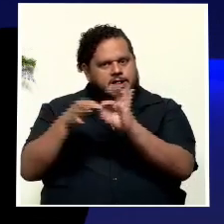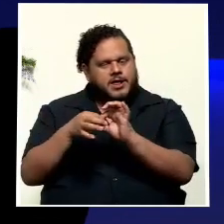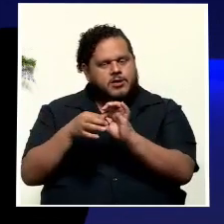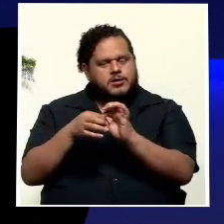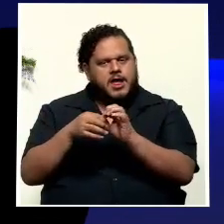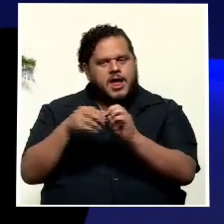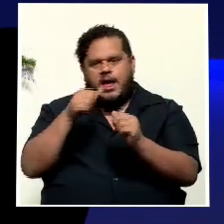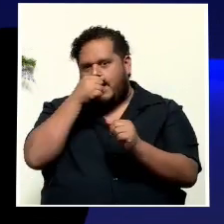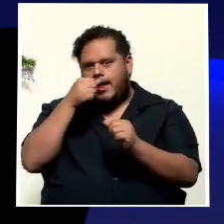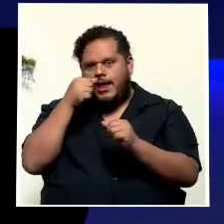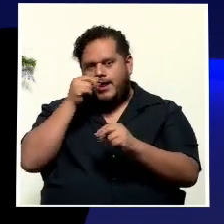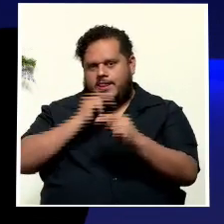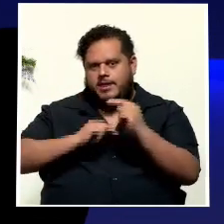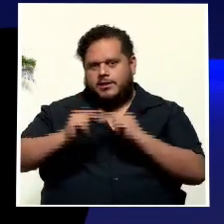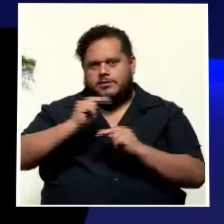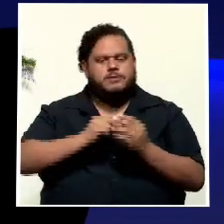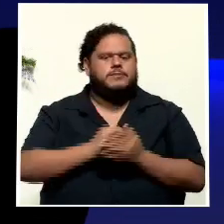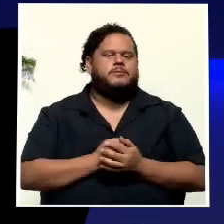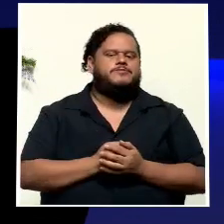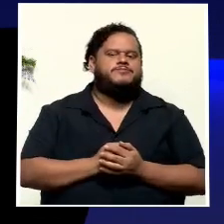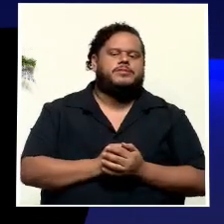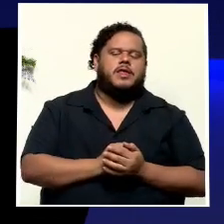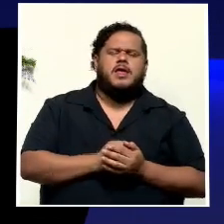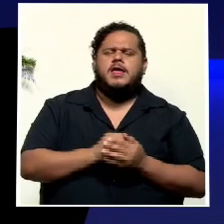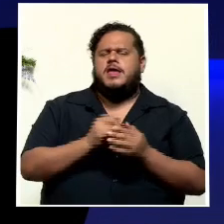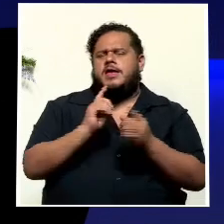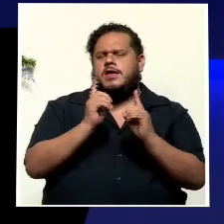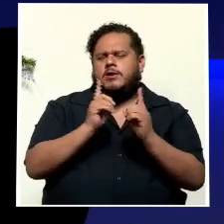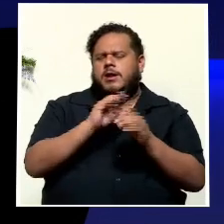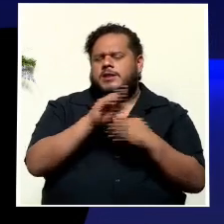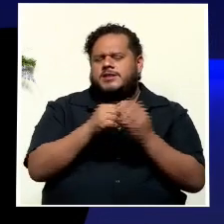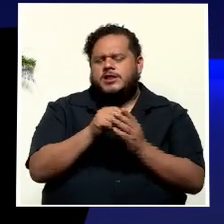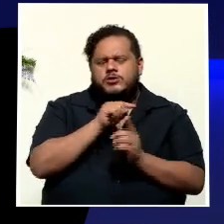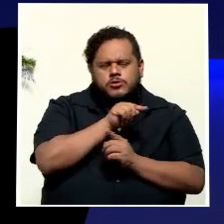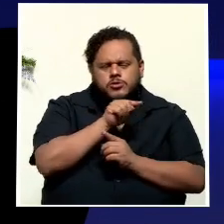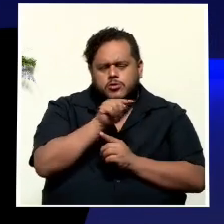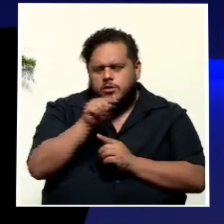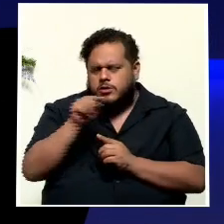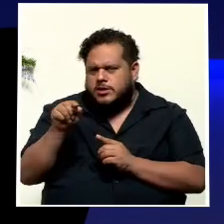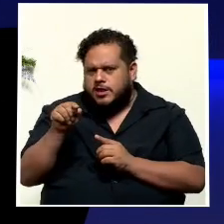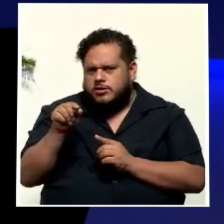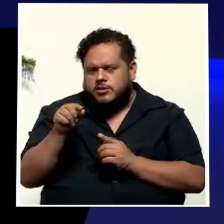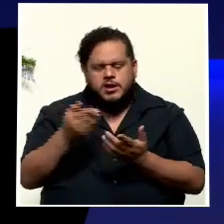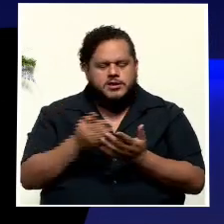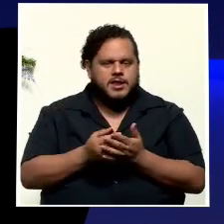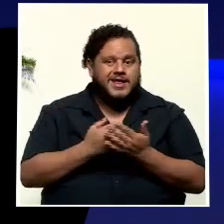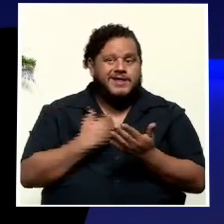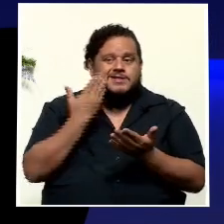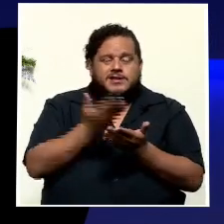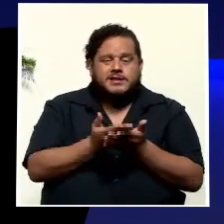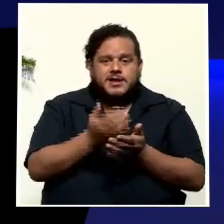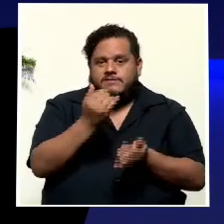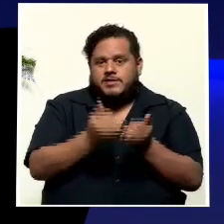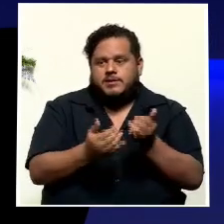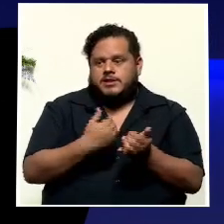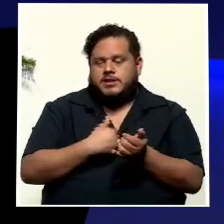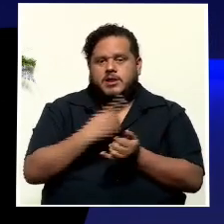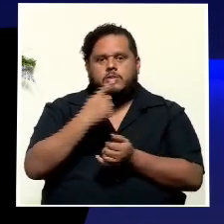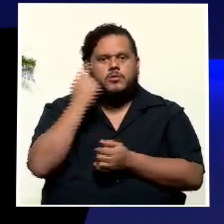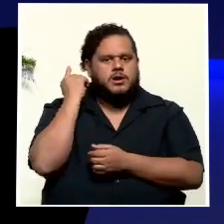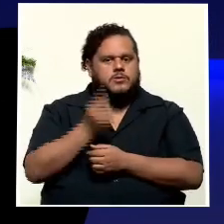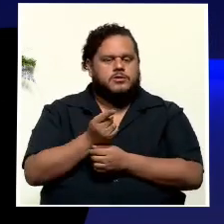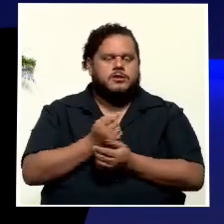narcotráfico. ¿En cuáles de todos estos casos se llegará finalmente a tener una acusación?